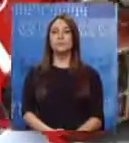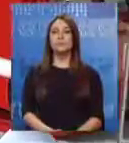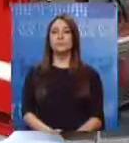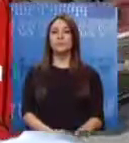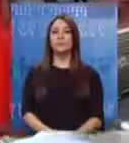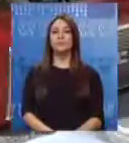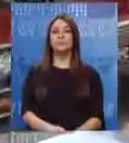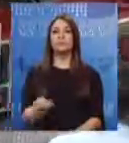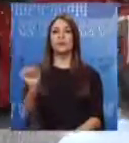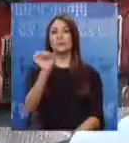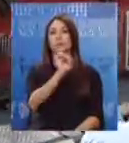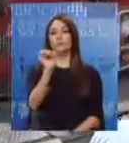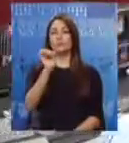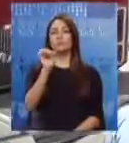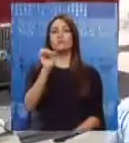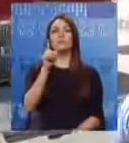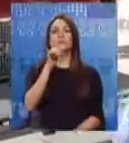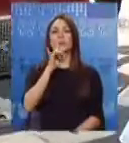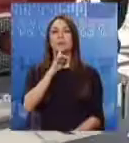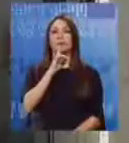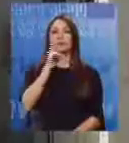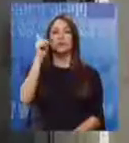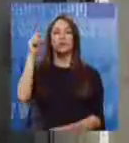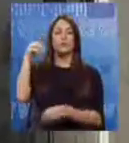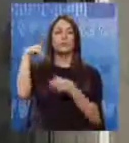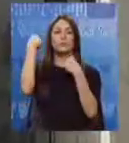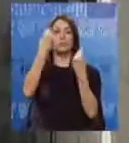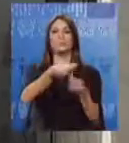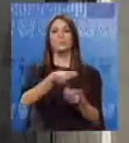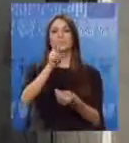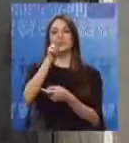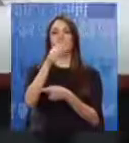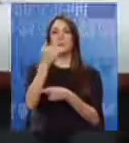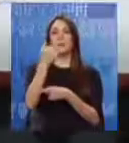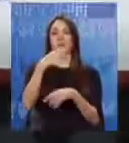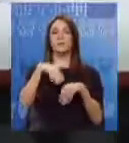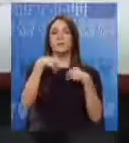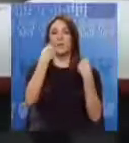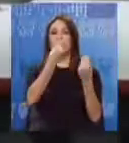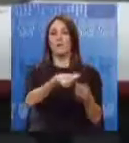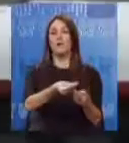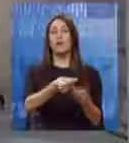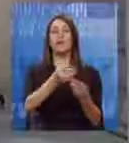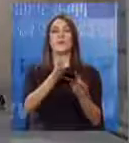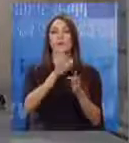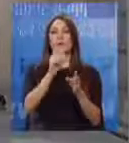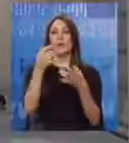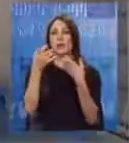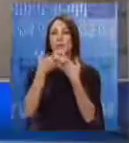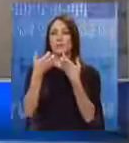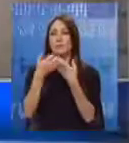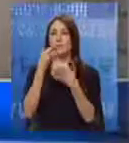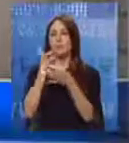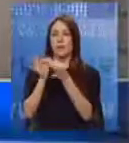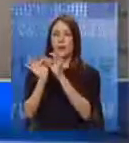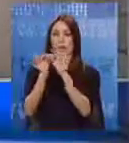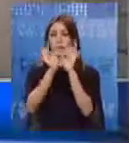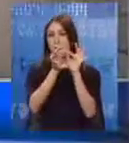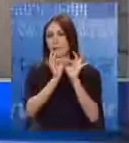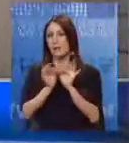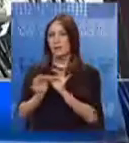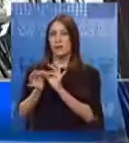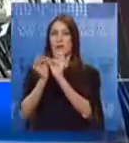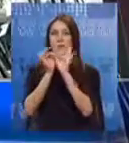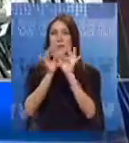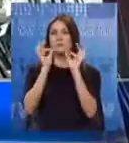El camión llegó al país desde los Estados Unidos a finales del 2015, luego de ser equipado por el personal especializado del Cuerpo de